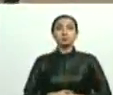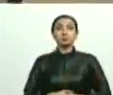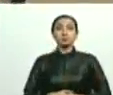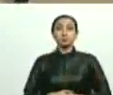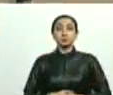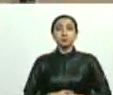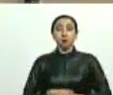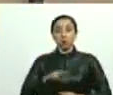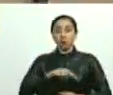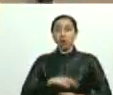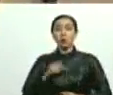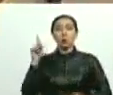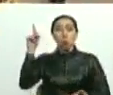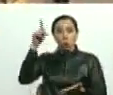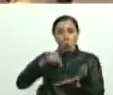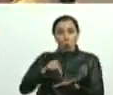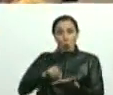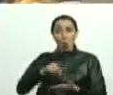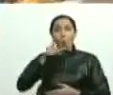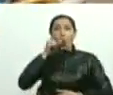Aquí están los precandidatos